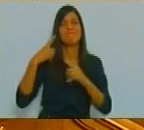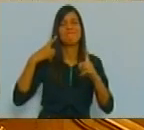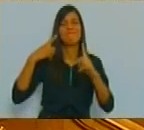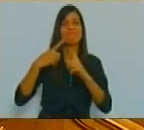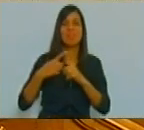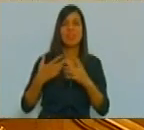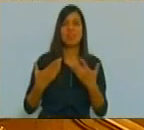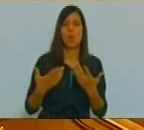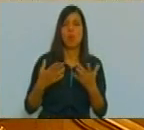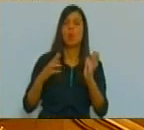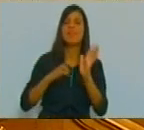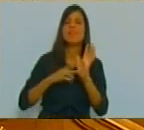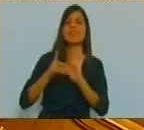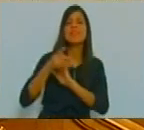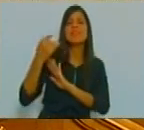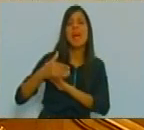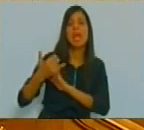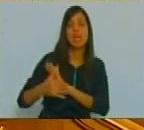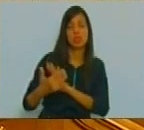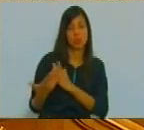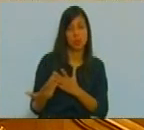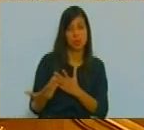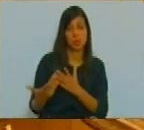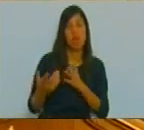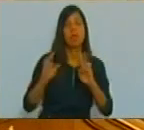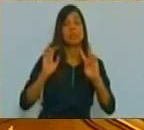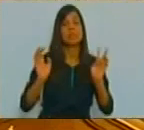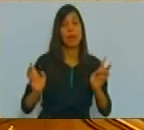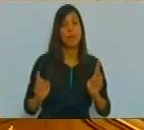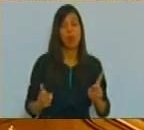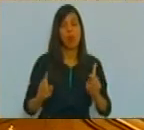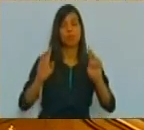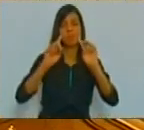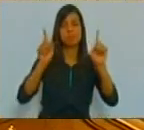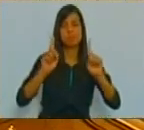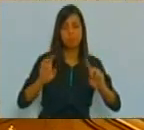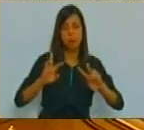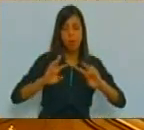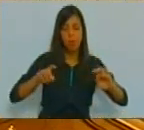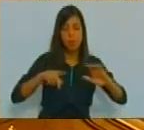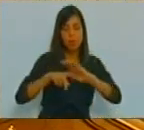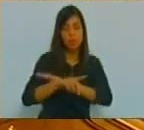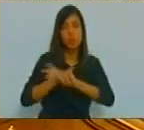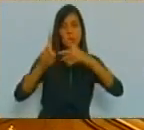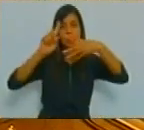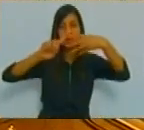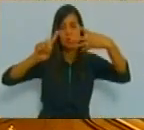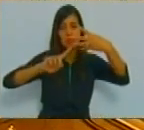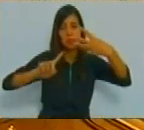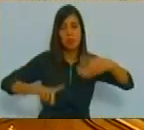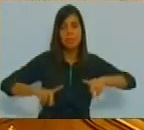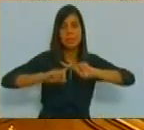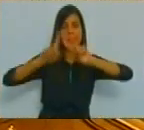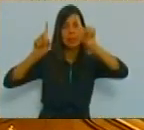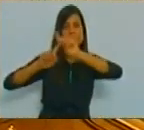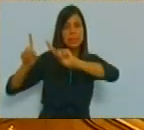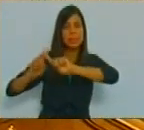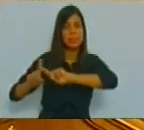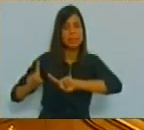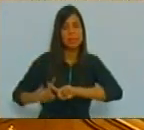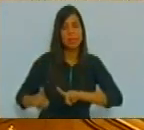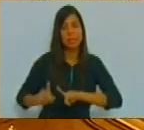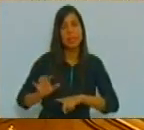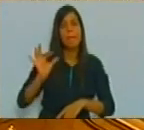y una garantía que tiene aspectos multidimensionales multiagencial es creo que lo decía maría